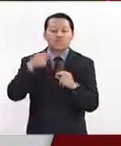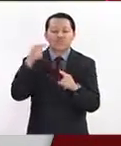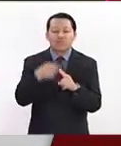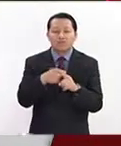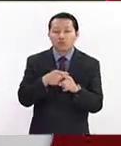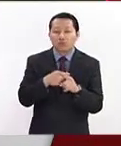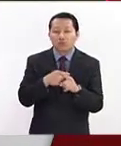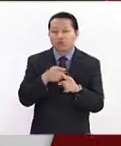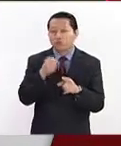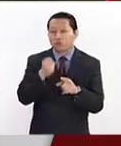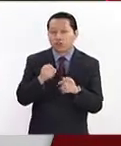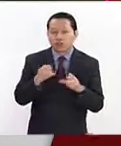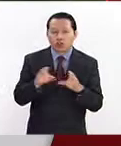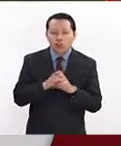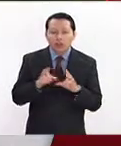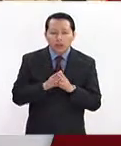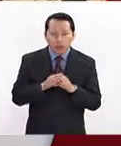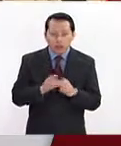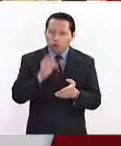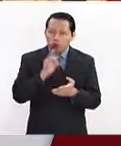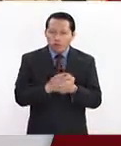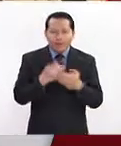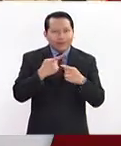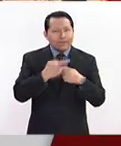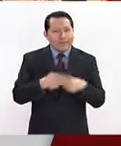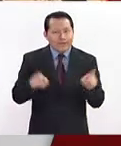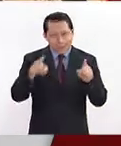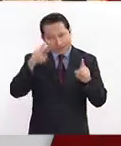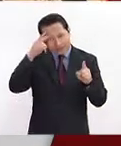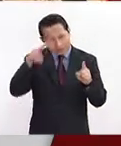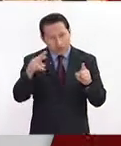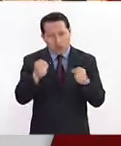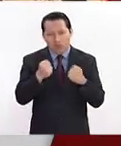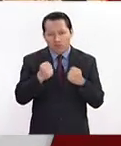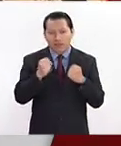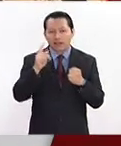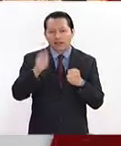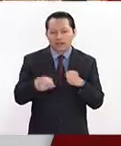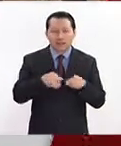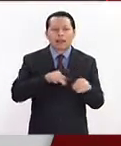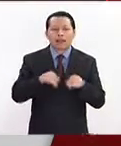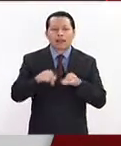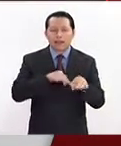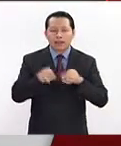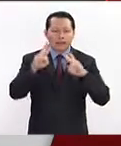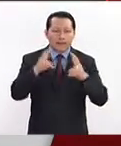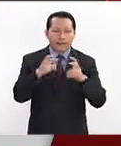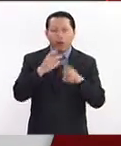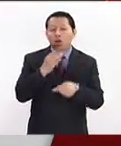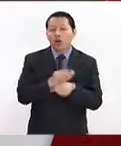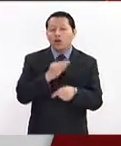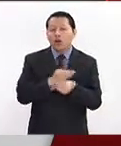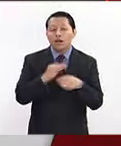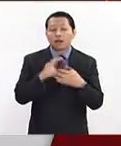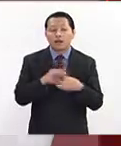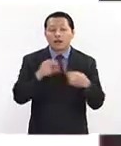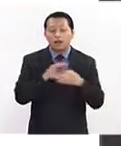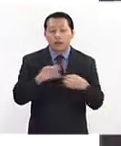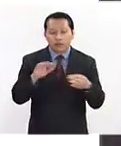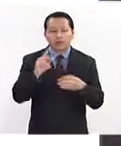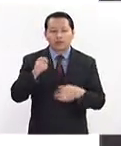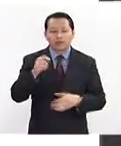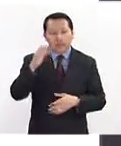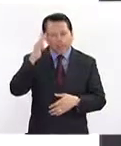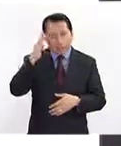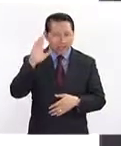y ahí es, digamos, la única diferencia sustancial que hay con México, es en el tema laboral. Mencionaban ahorita el caso de este líder